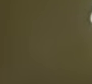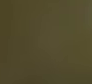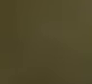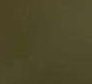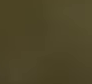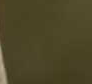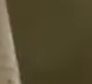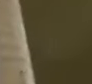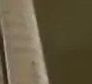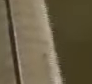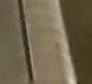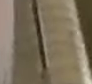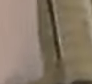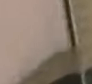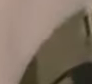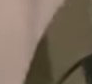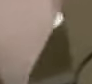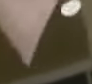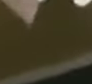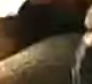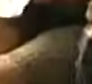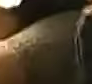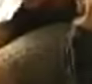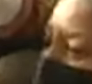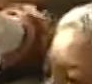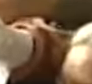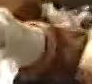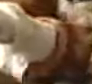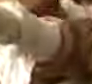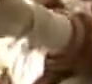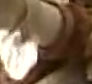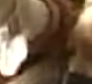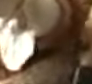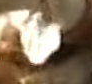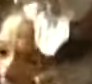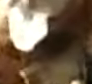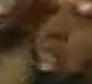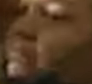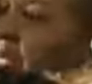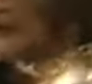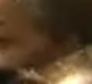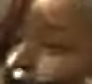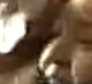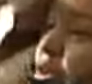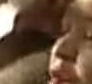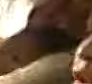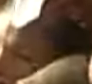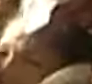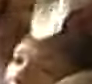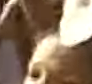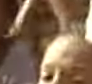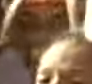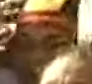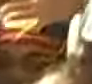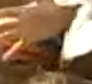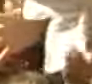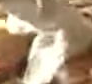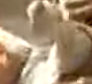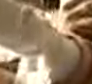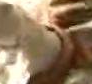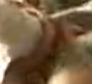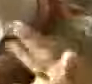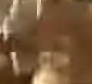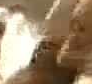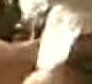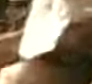el Centro Internacional de Prensa, el Consejo Nacional Electoral, y saluda al pueblo. Fíjense cómo el pueblo ha apostado a las afueras